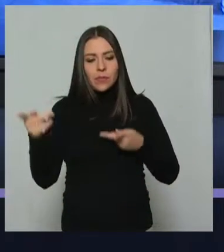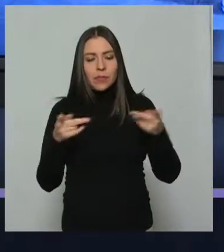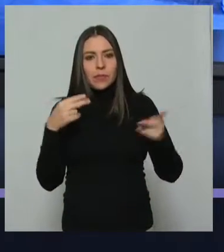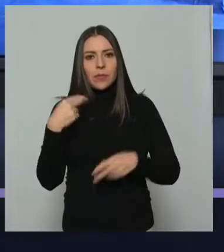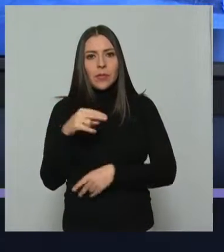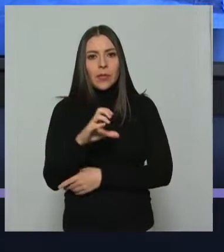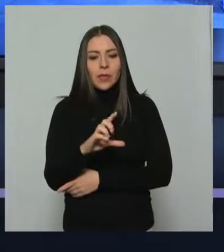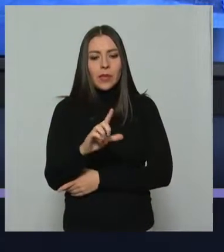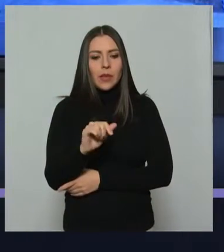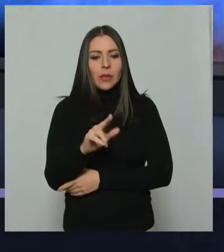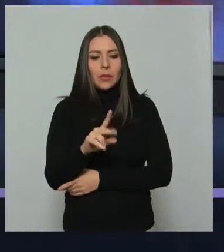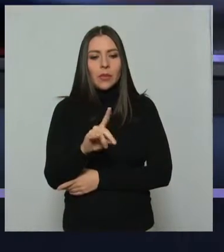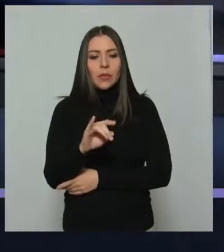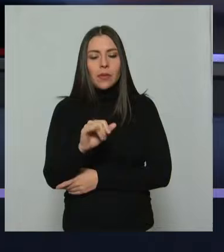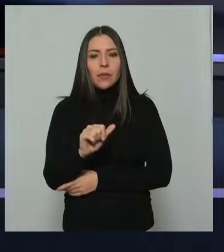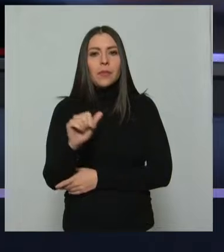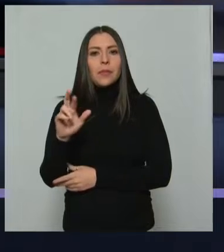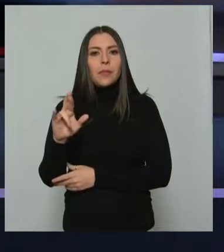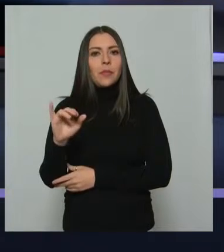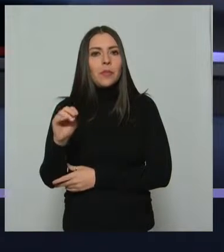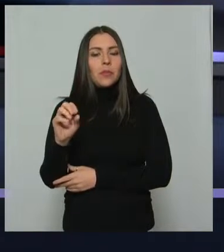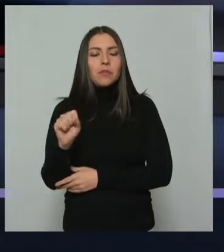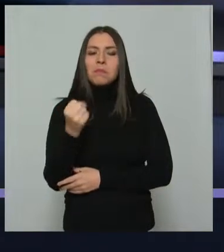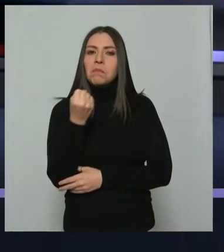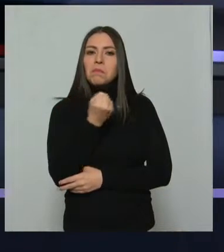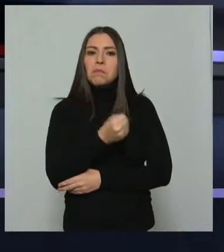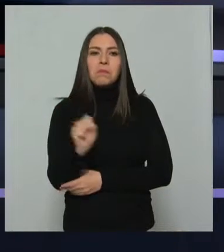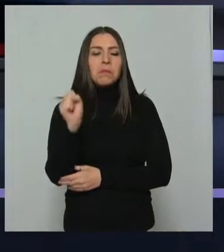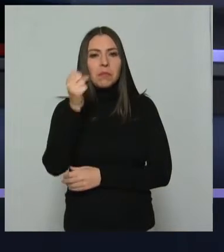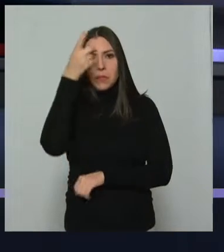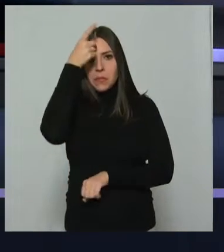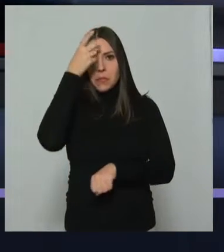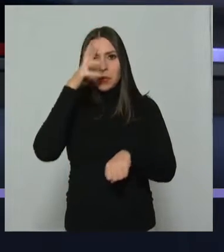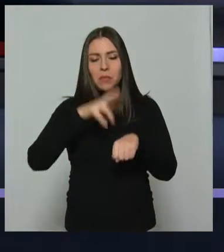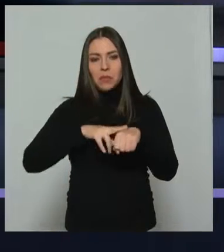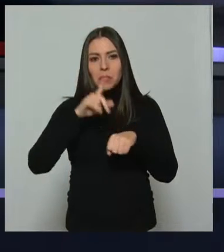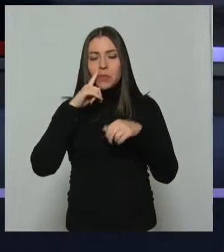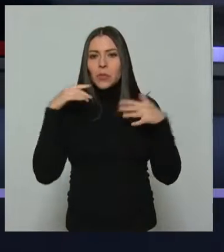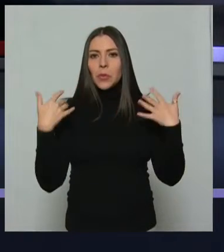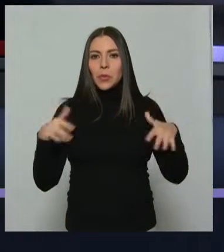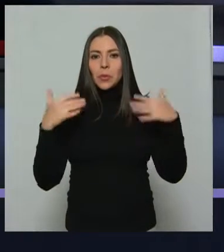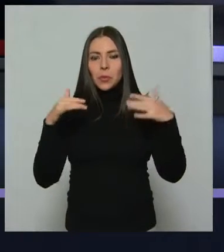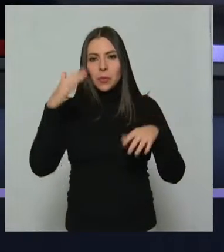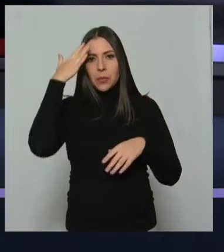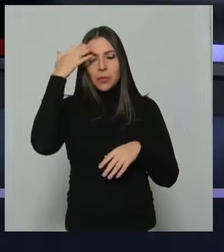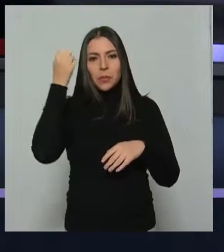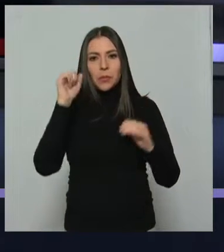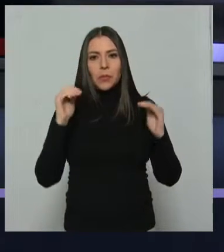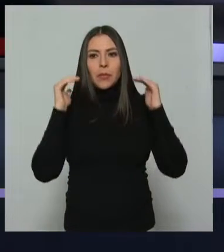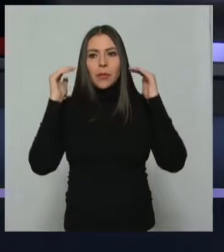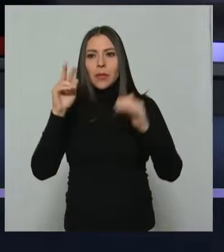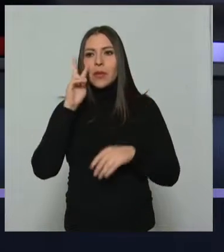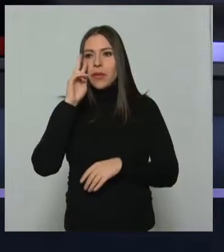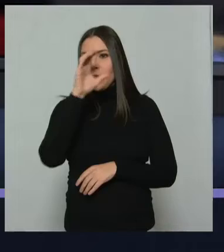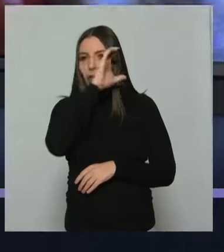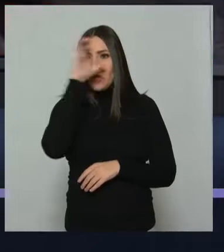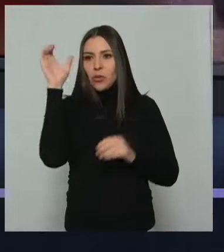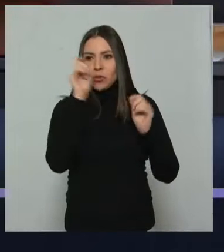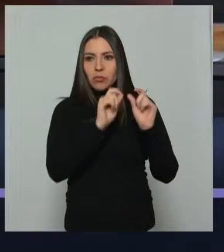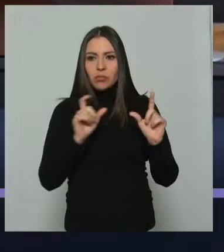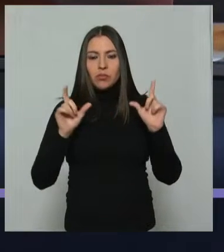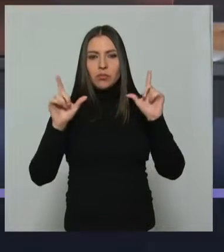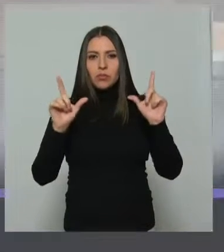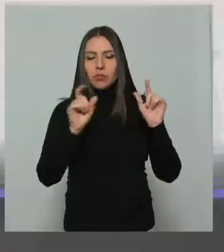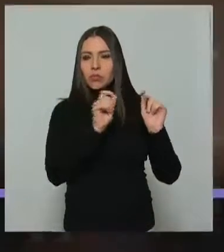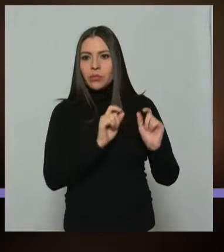Ríos, espléndida directora, maravillosa, muy, muy talentosa. Esta obra, estamos viendo fotos, es un concepto